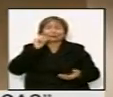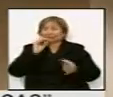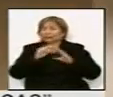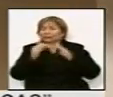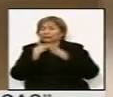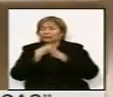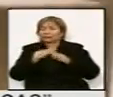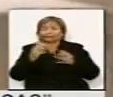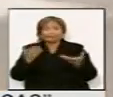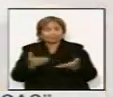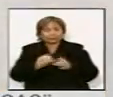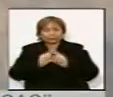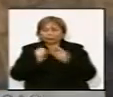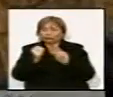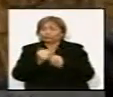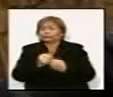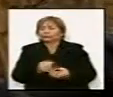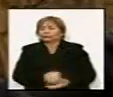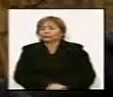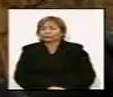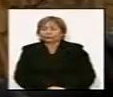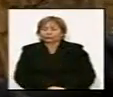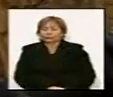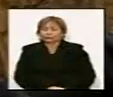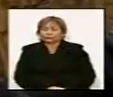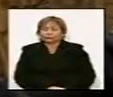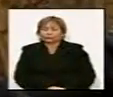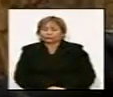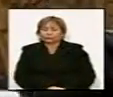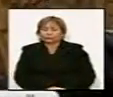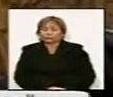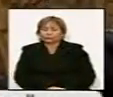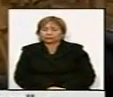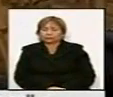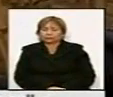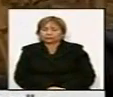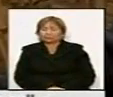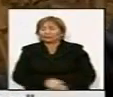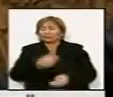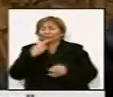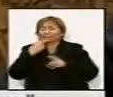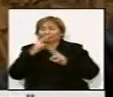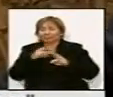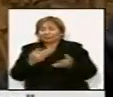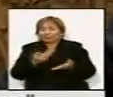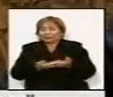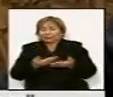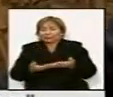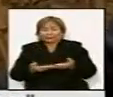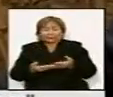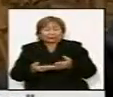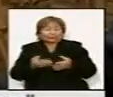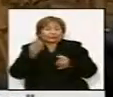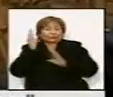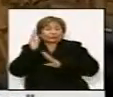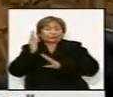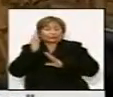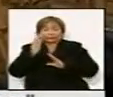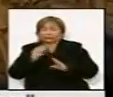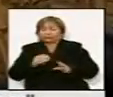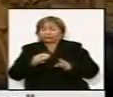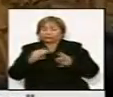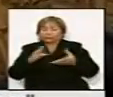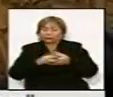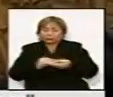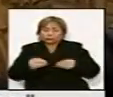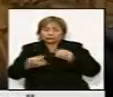sus relaciones sociales. Las respuestas están contenidas en numeroso testimonio de